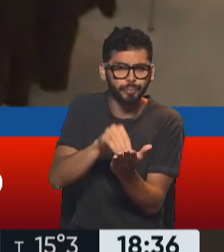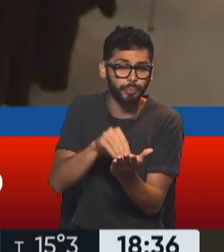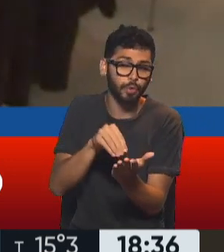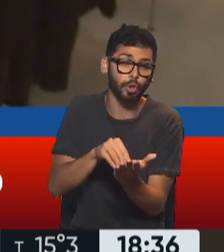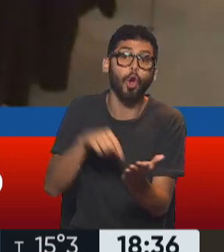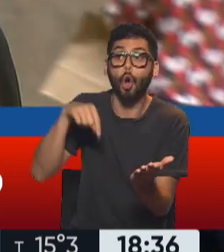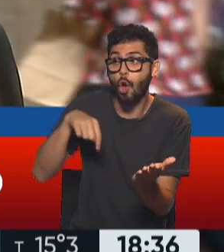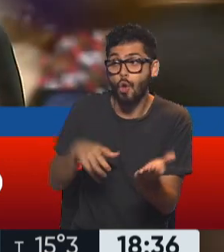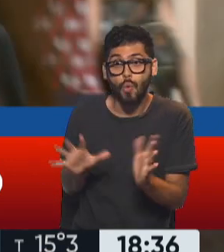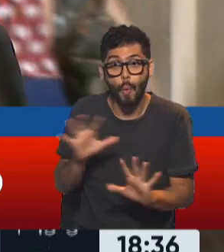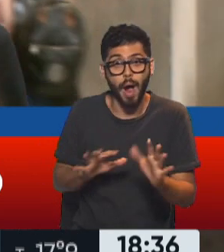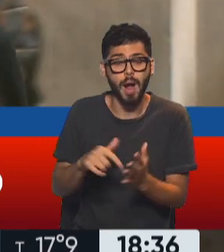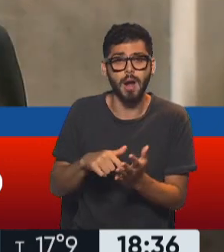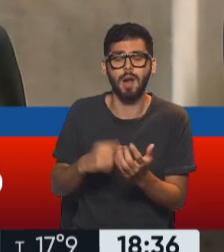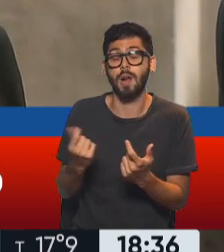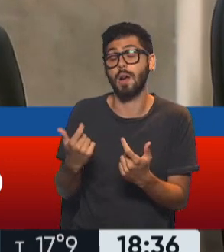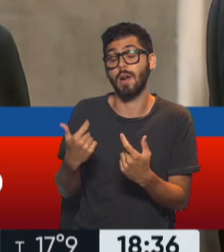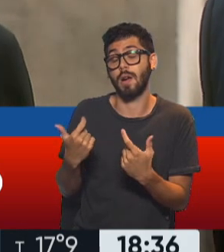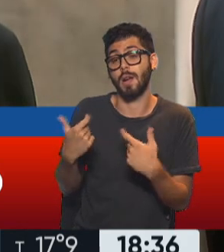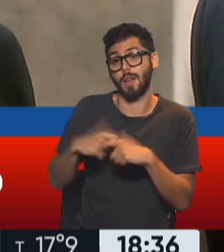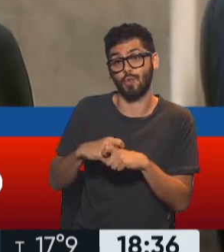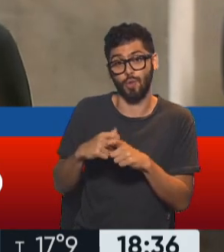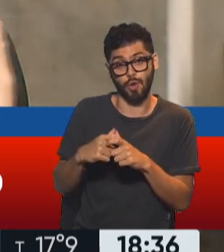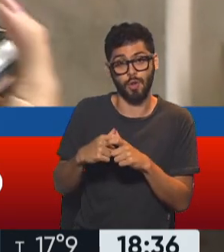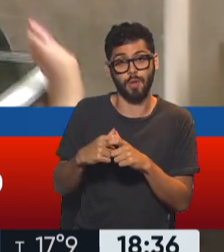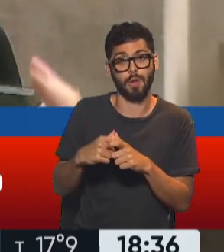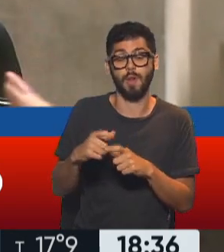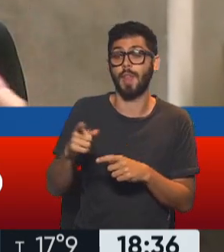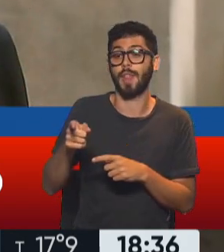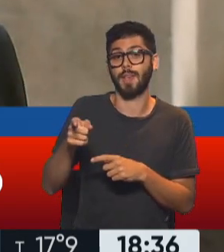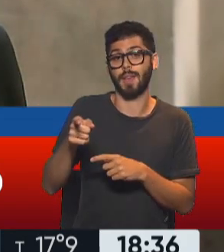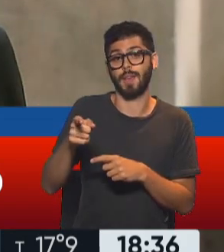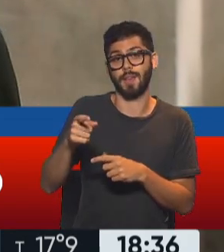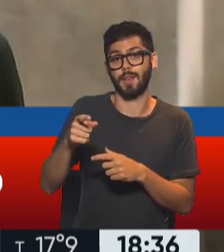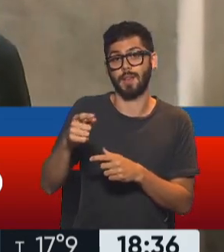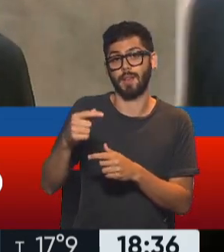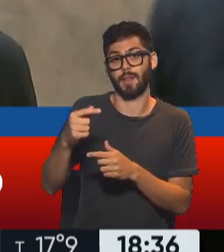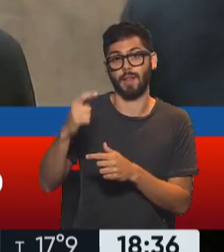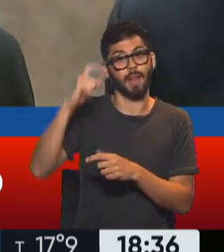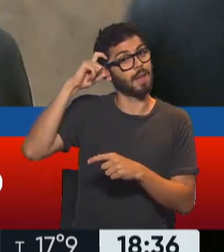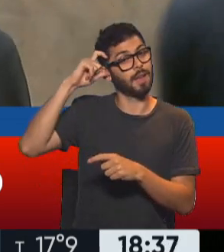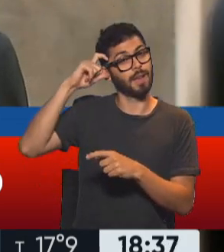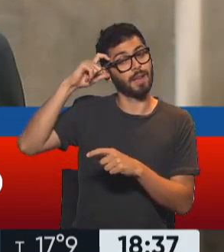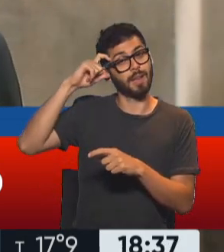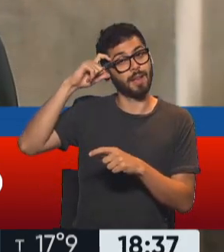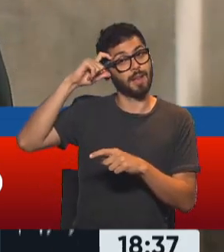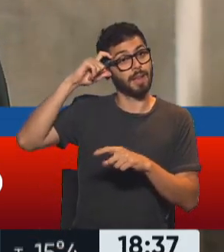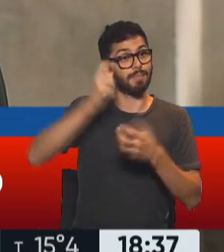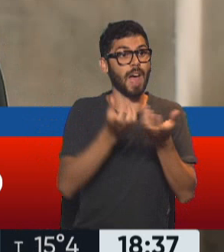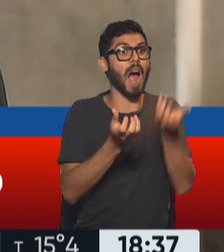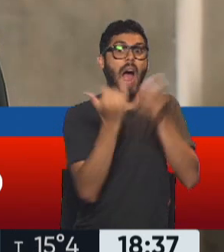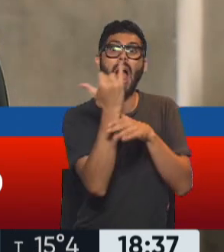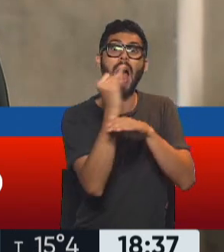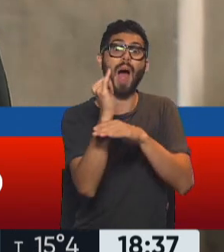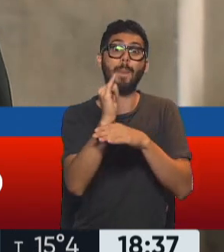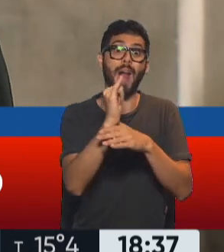terminar haciendo, que es una reunión con los representantes de la firma que era propietaria de las cámaras que grabaron